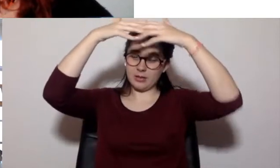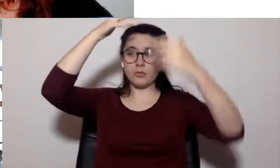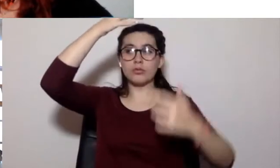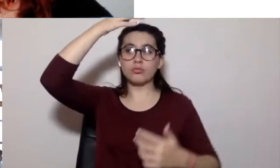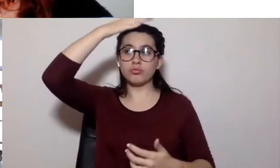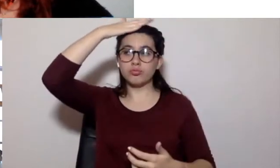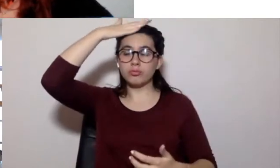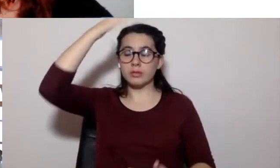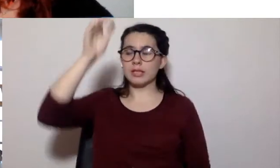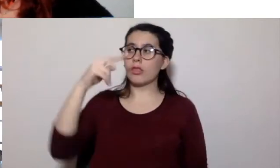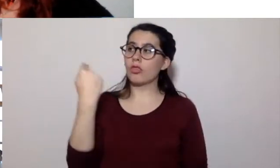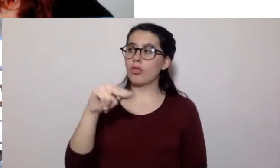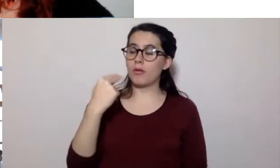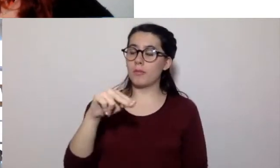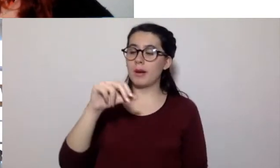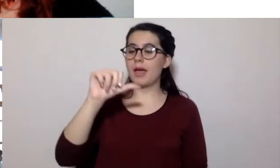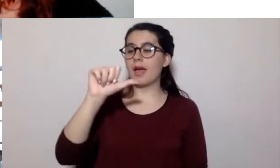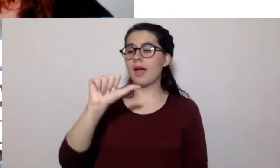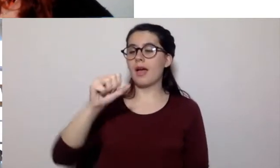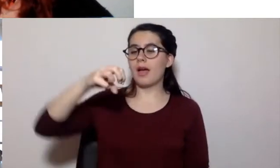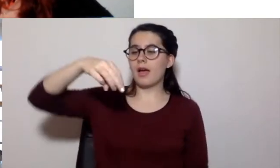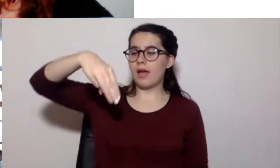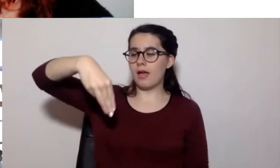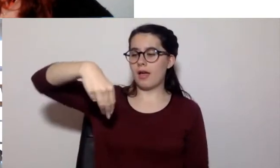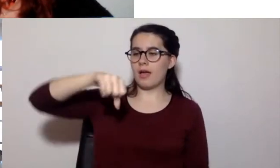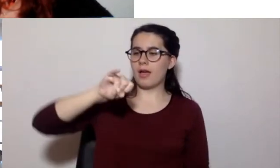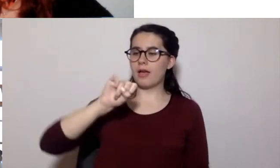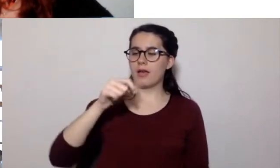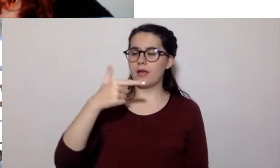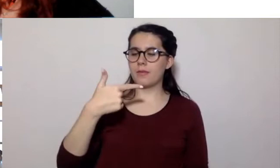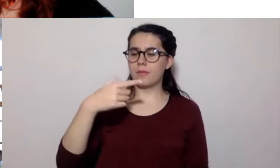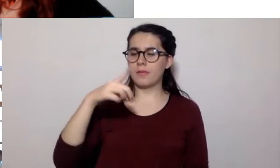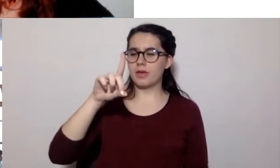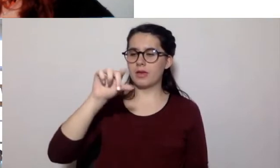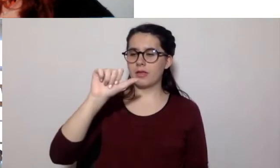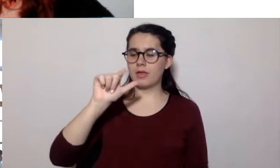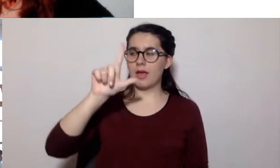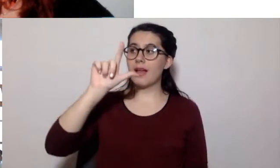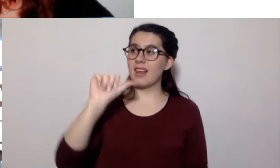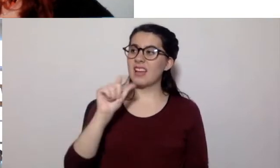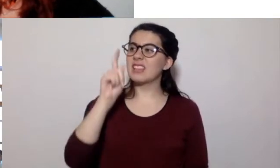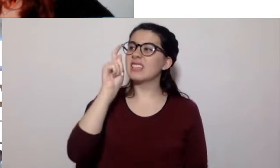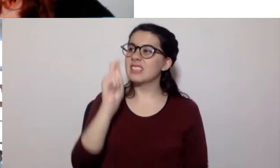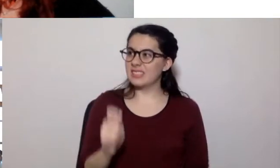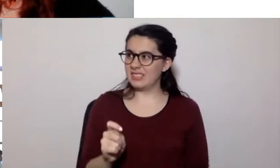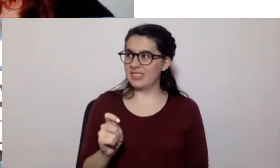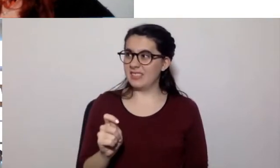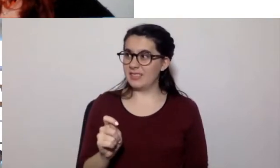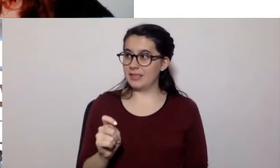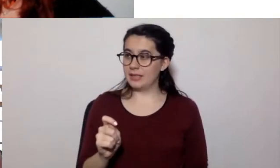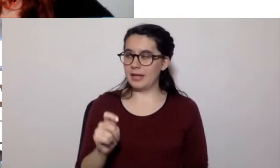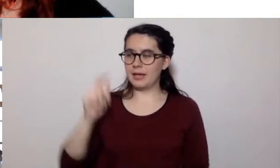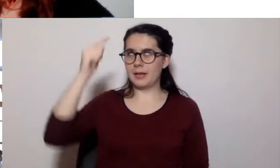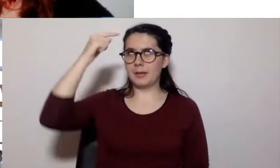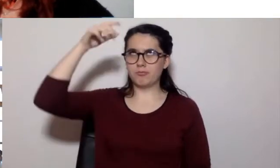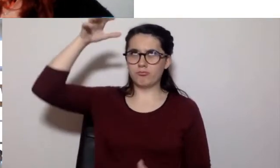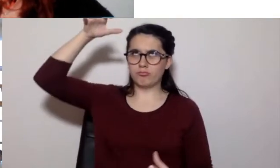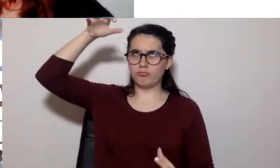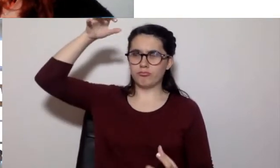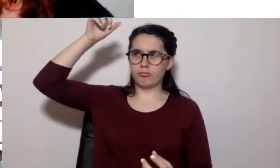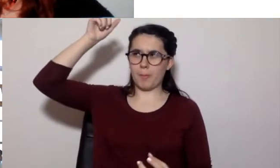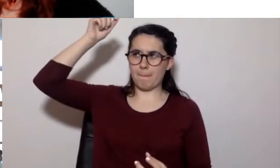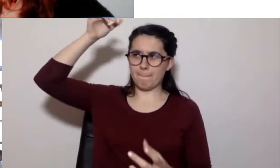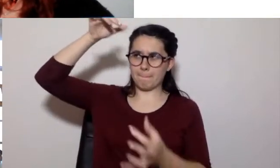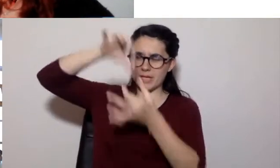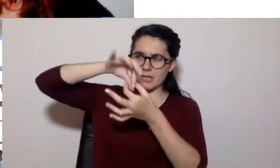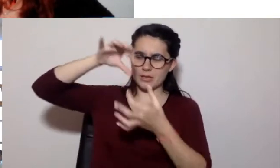la amígdala y esa es la responsable de generar ese estrés. Y podemos, como te digo, tener muchas